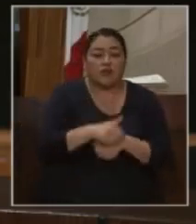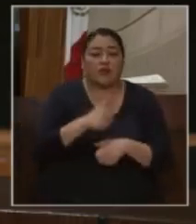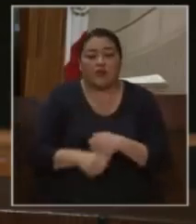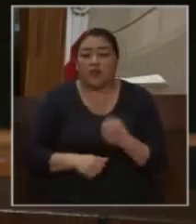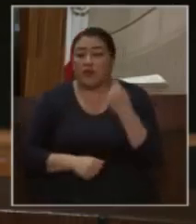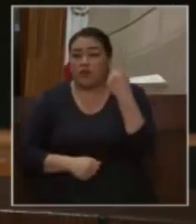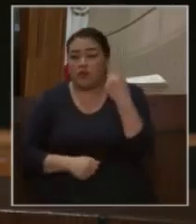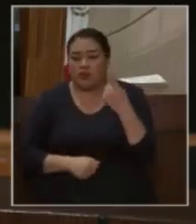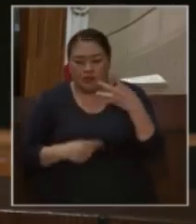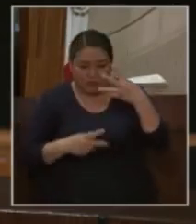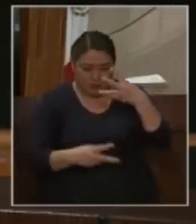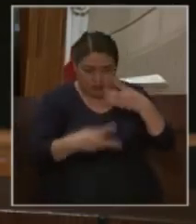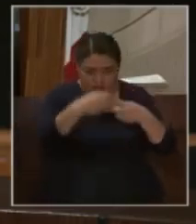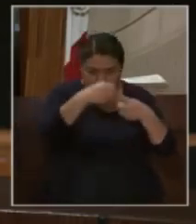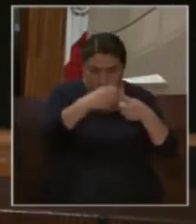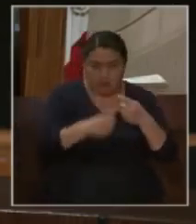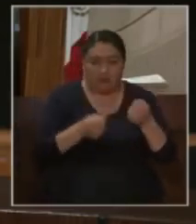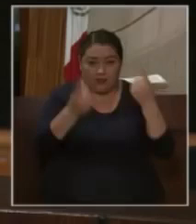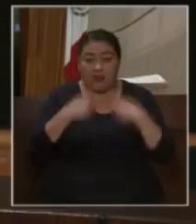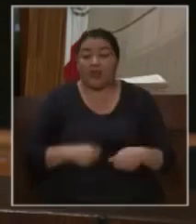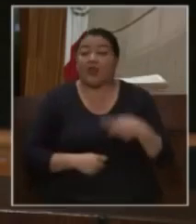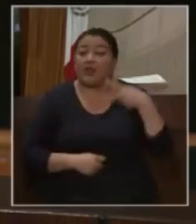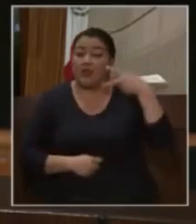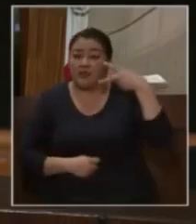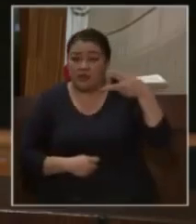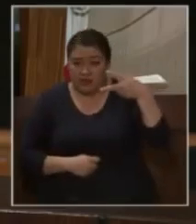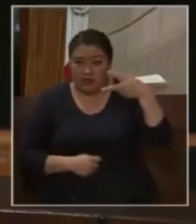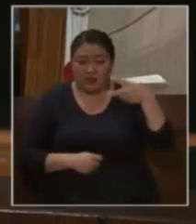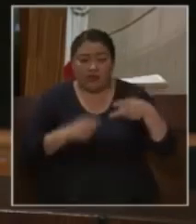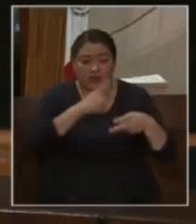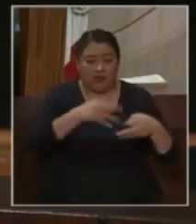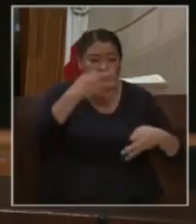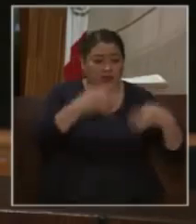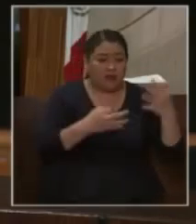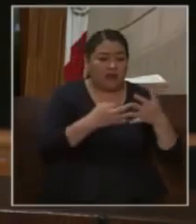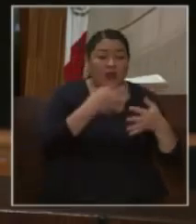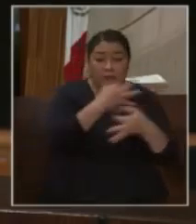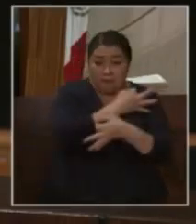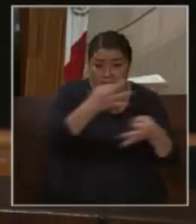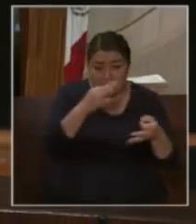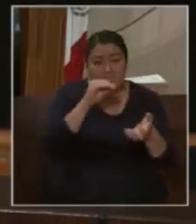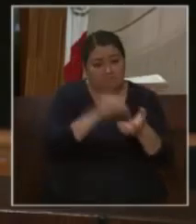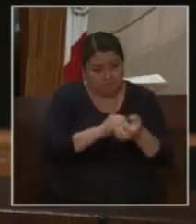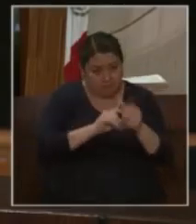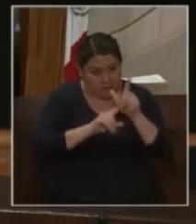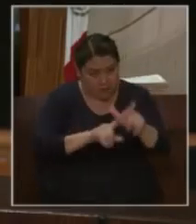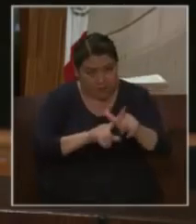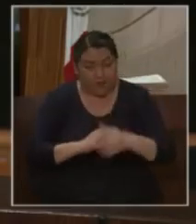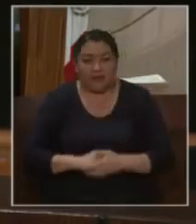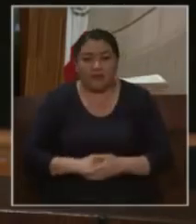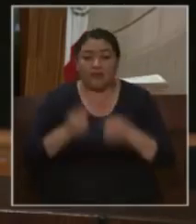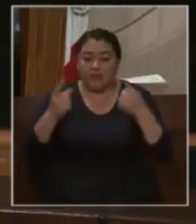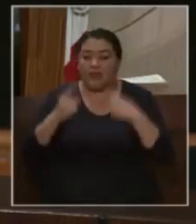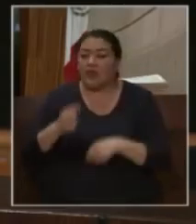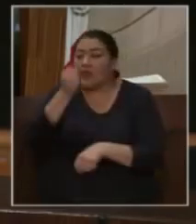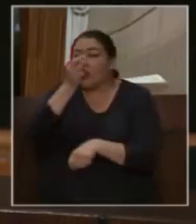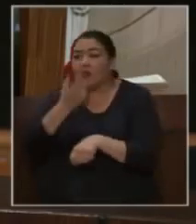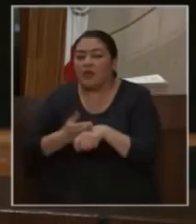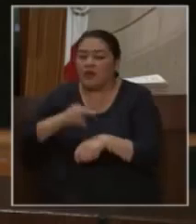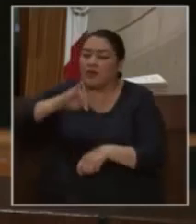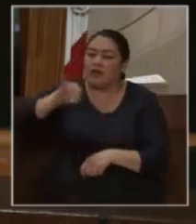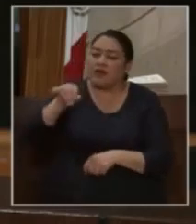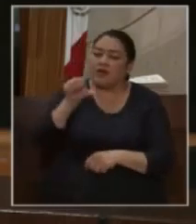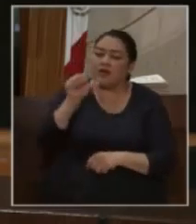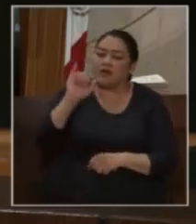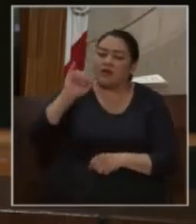se acumulan los recursos indicados. Segundo, se confirma la sentencia impugnada. Secretario Jaime